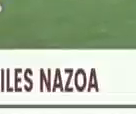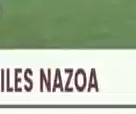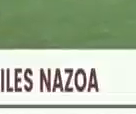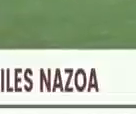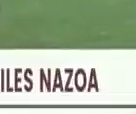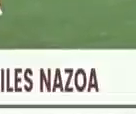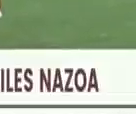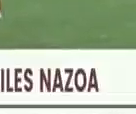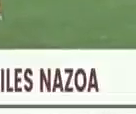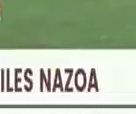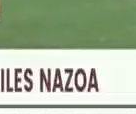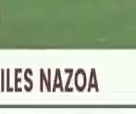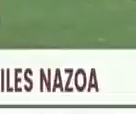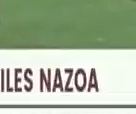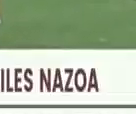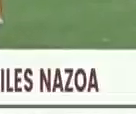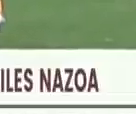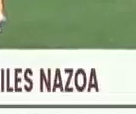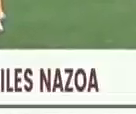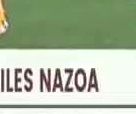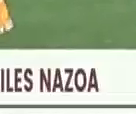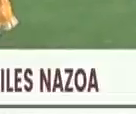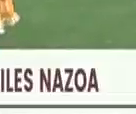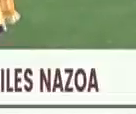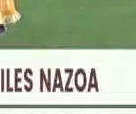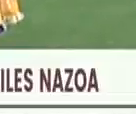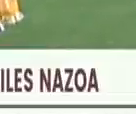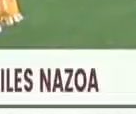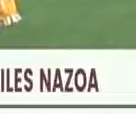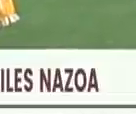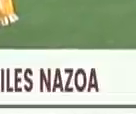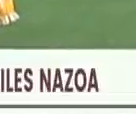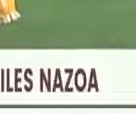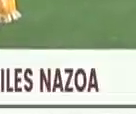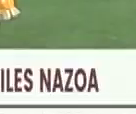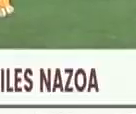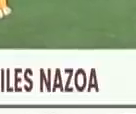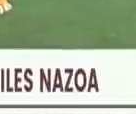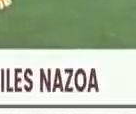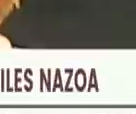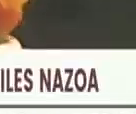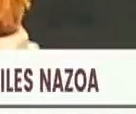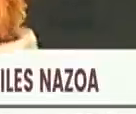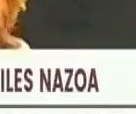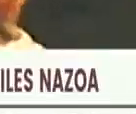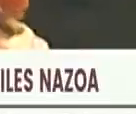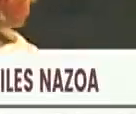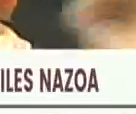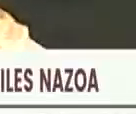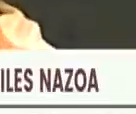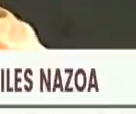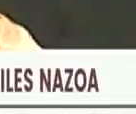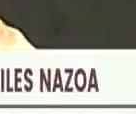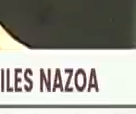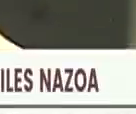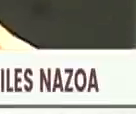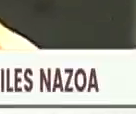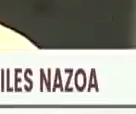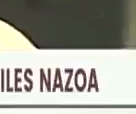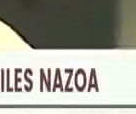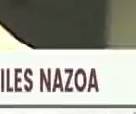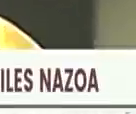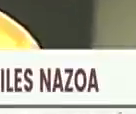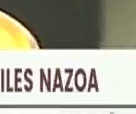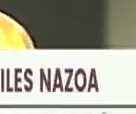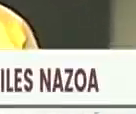rico, porque tenía una venta de raspados, les regaló 25 tablas viejas, dos ruedas de carreta y una